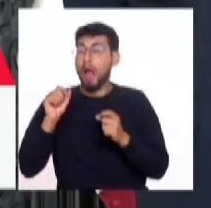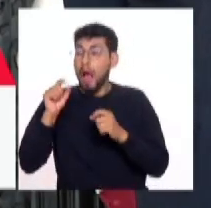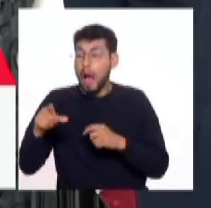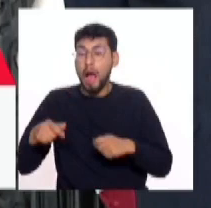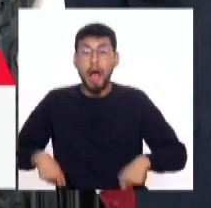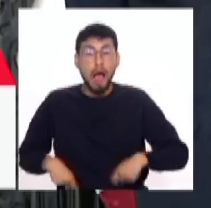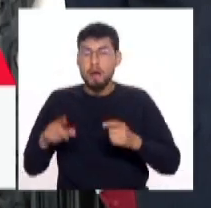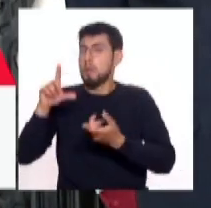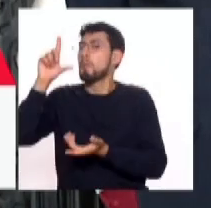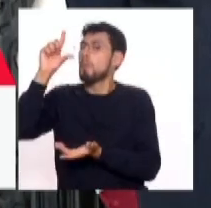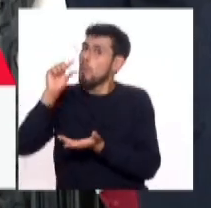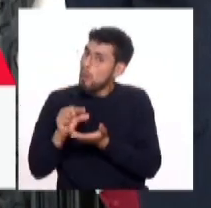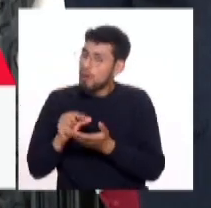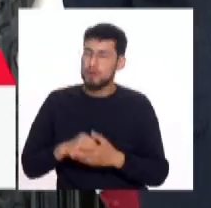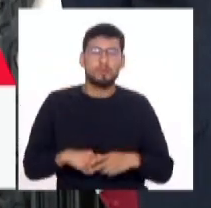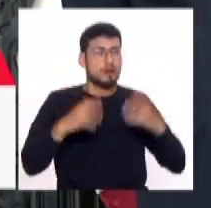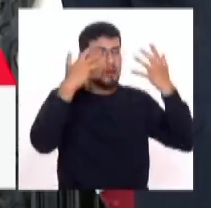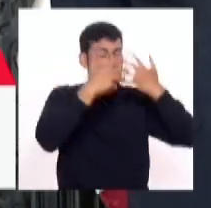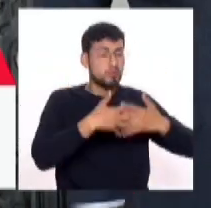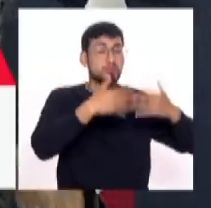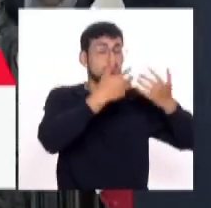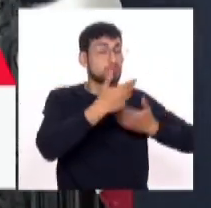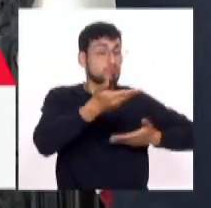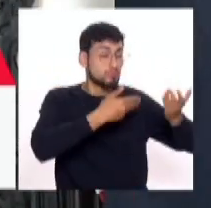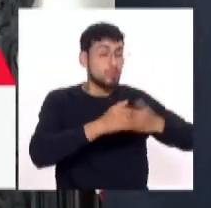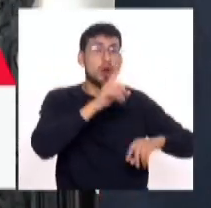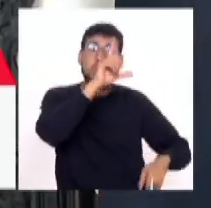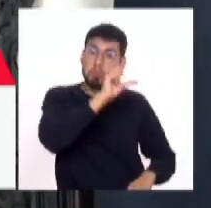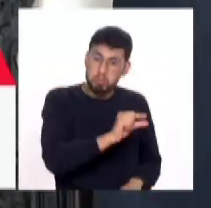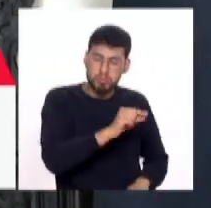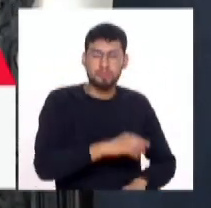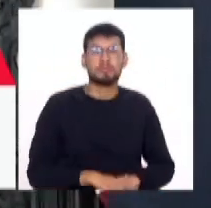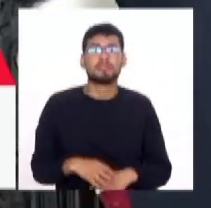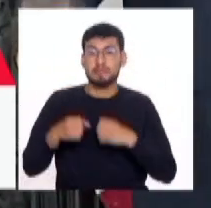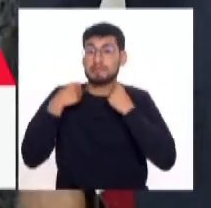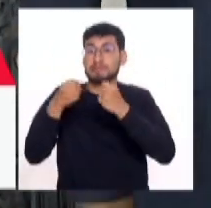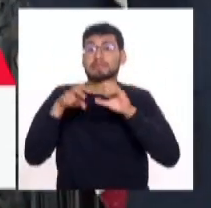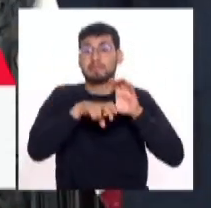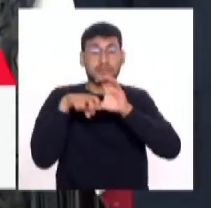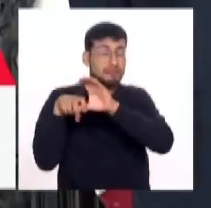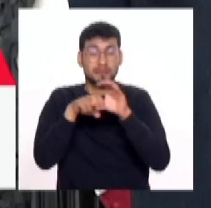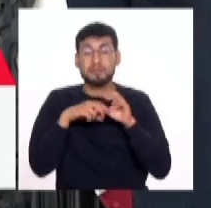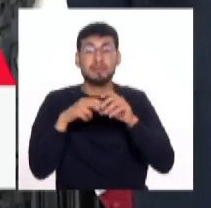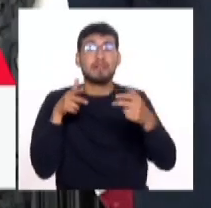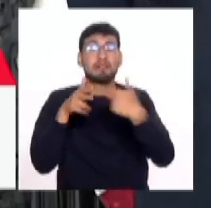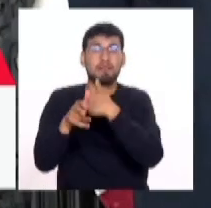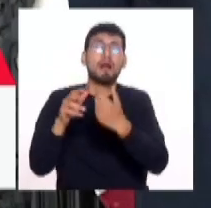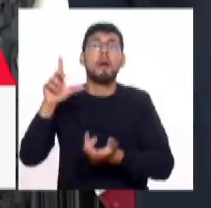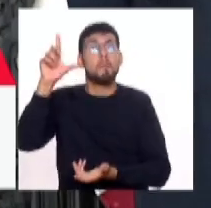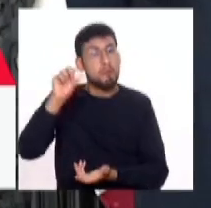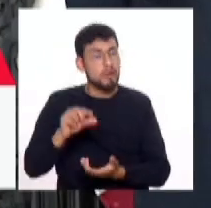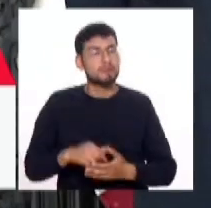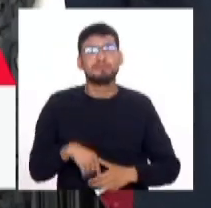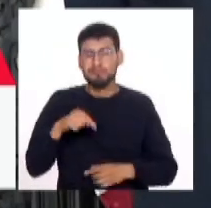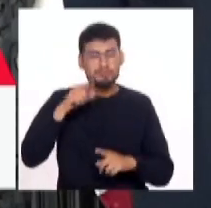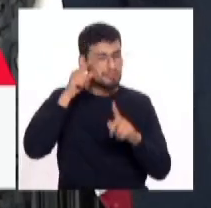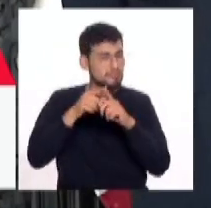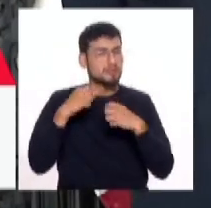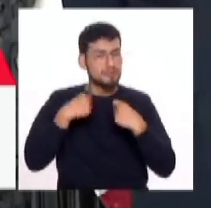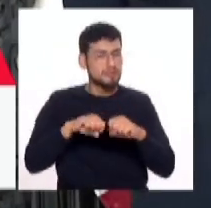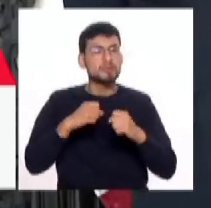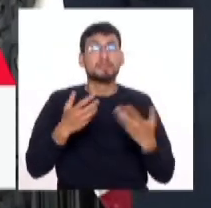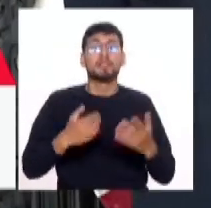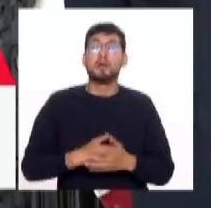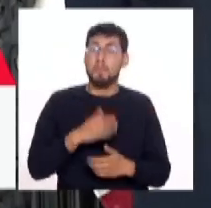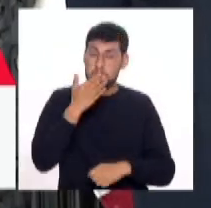los emprendedores, de los transportistas, y en esa línea vamos a seguir avanzando a través de este esquema que hemos ido